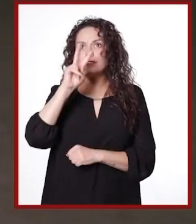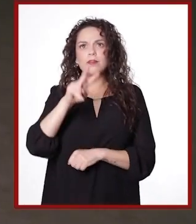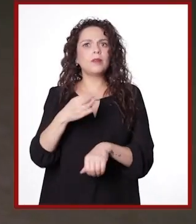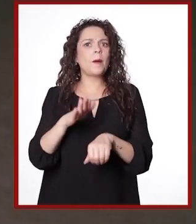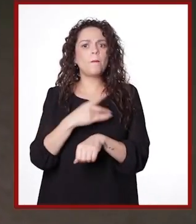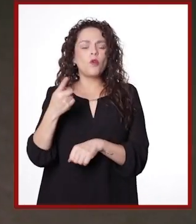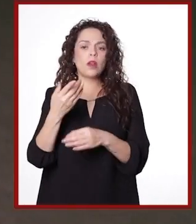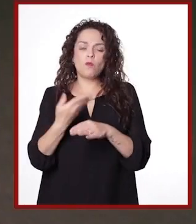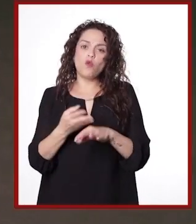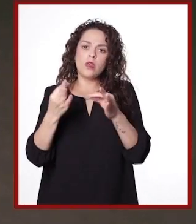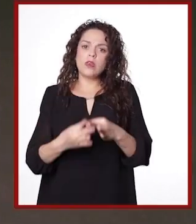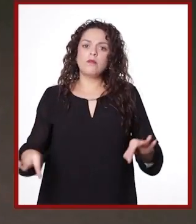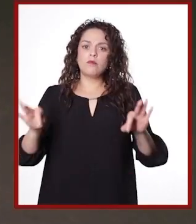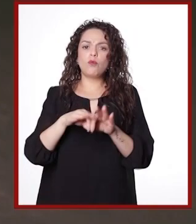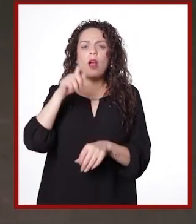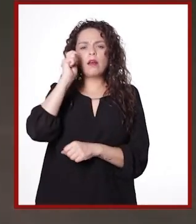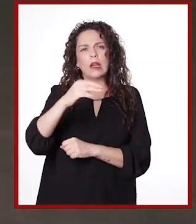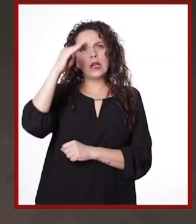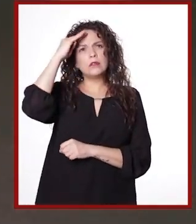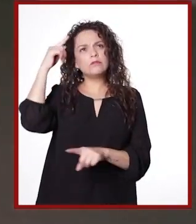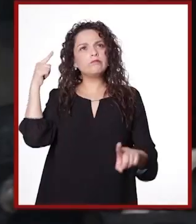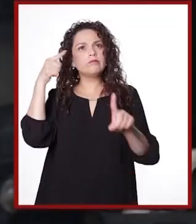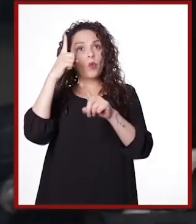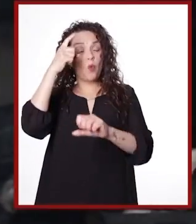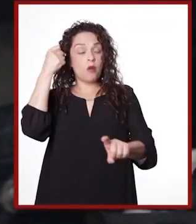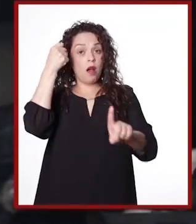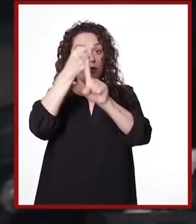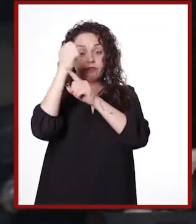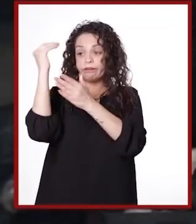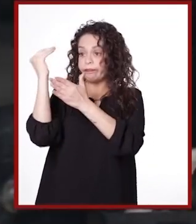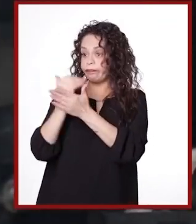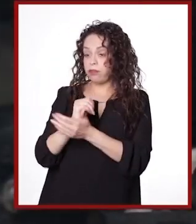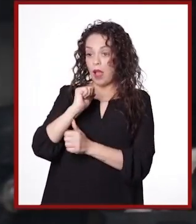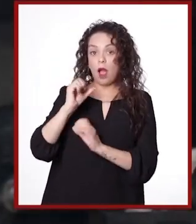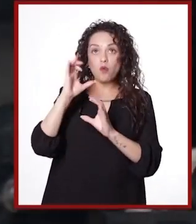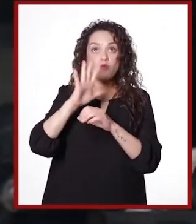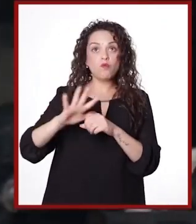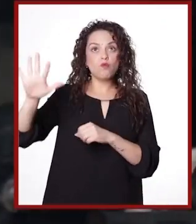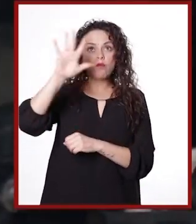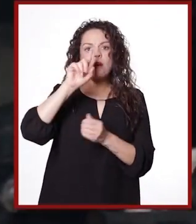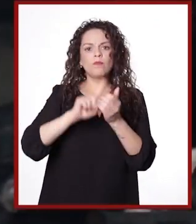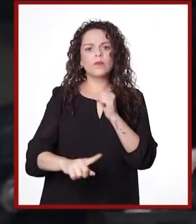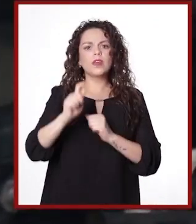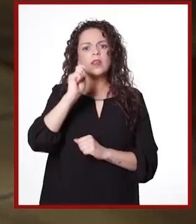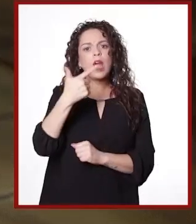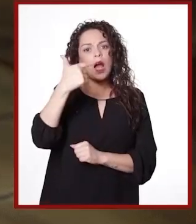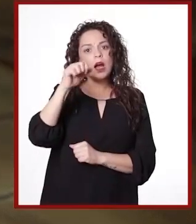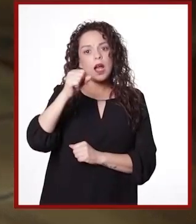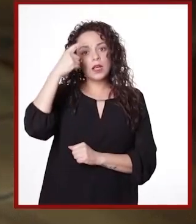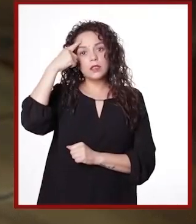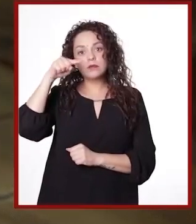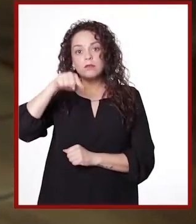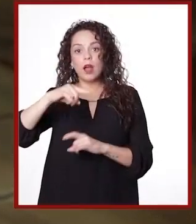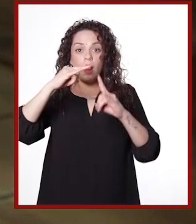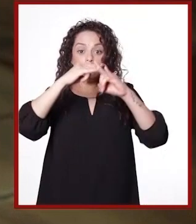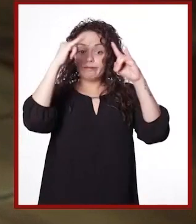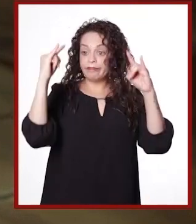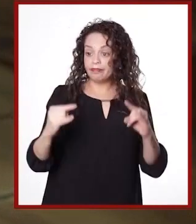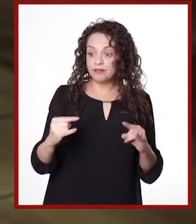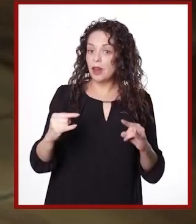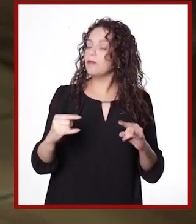importante es que no solo pensemos en reducir el impacto ambiental de emisiones de gases de efecto invernadero, sino que